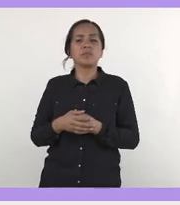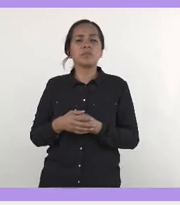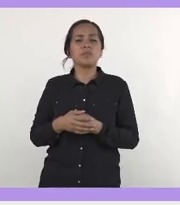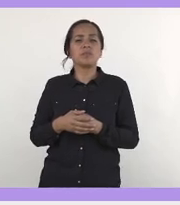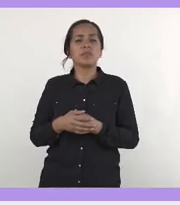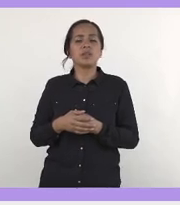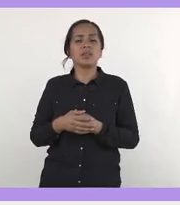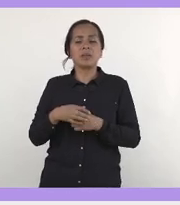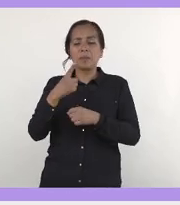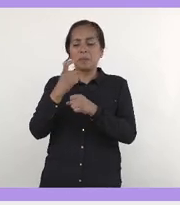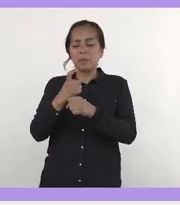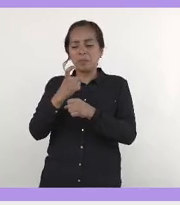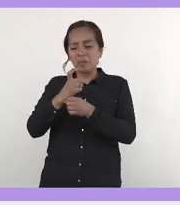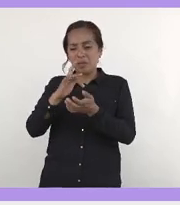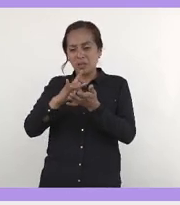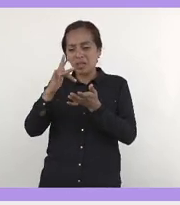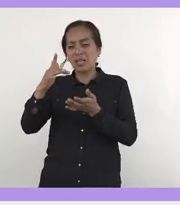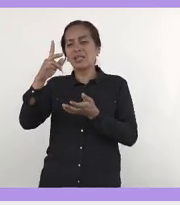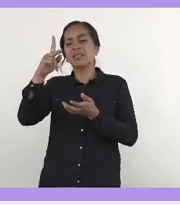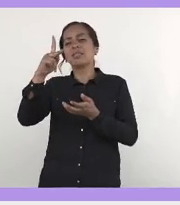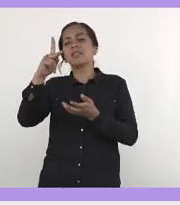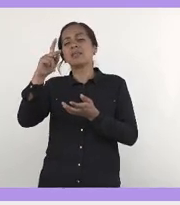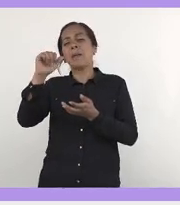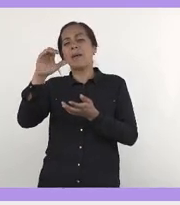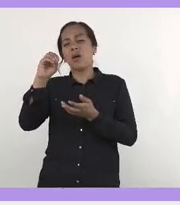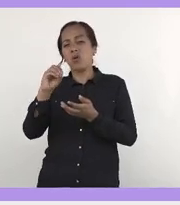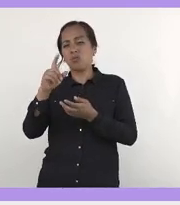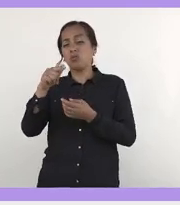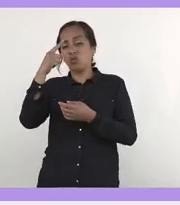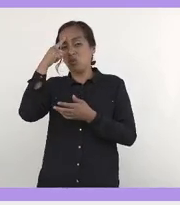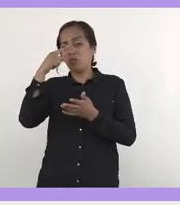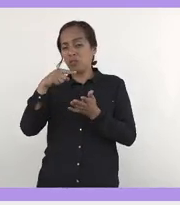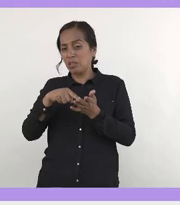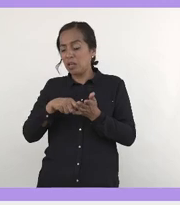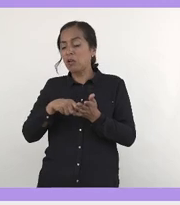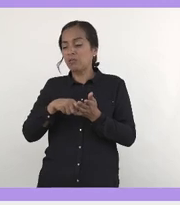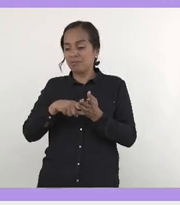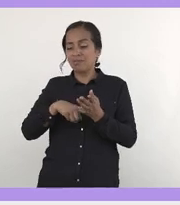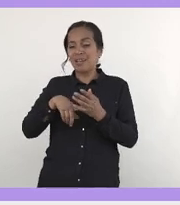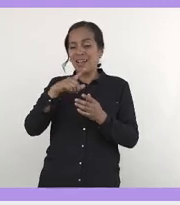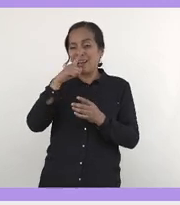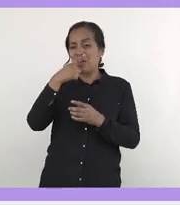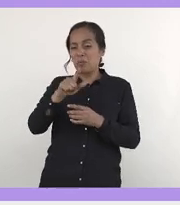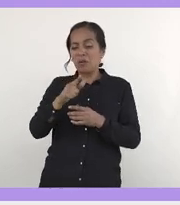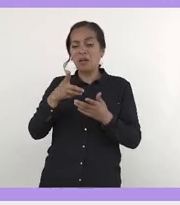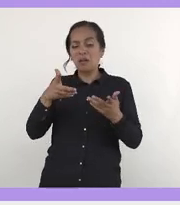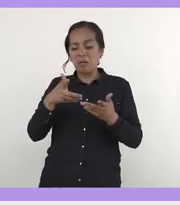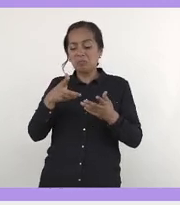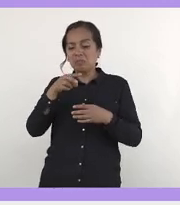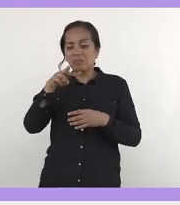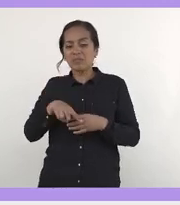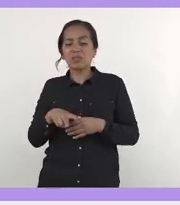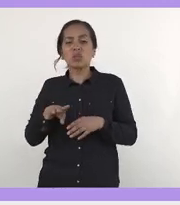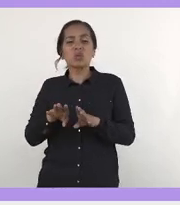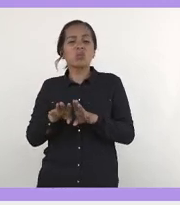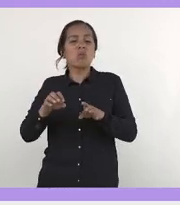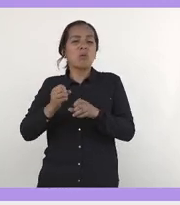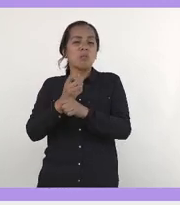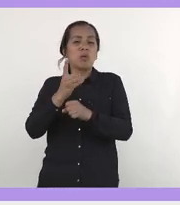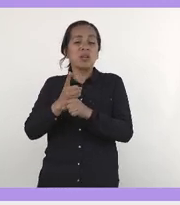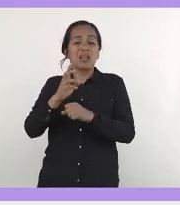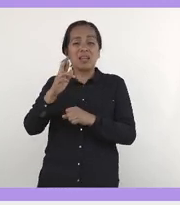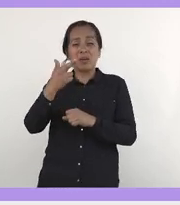Primero gracias Pau porque sí creo que el lenguaje crea realidad total y también como una oportunidad para